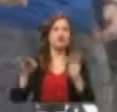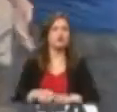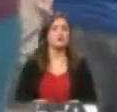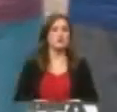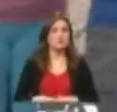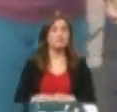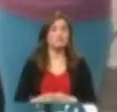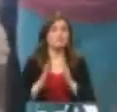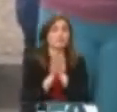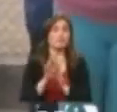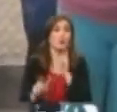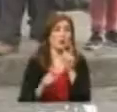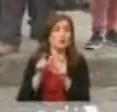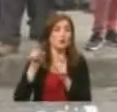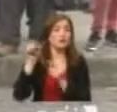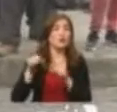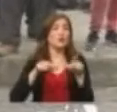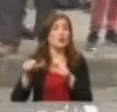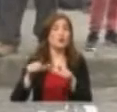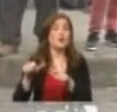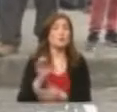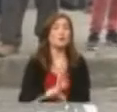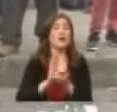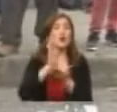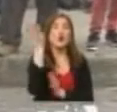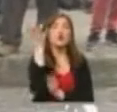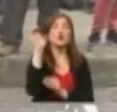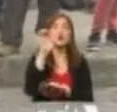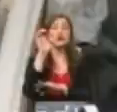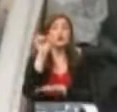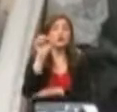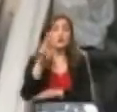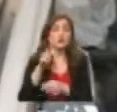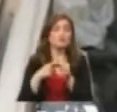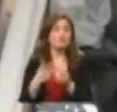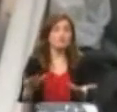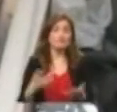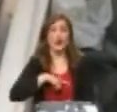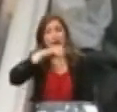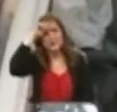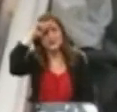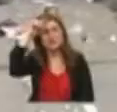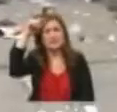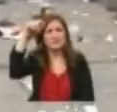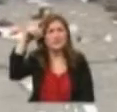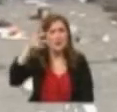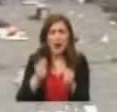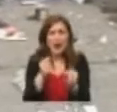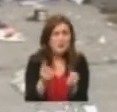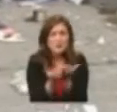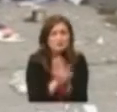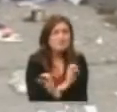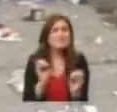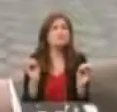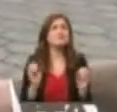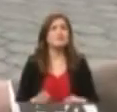este es el pedido de algunos vecinos de la cooperativa 14 de enero en el sur de quito que están hartos de que los camiones no se